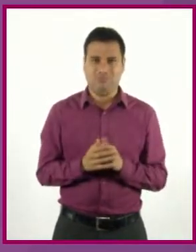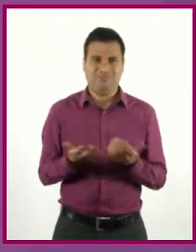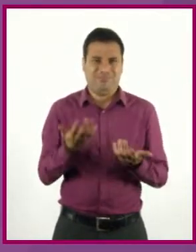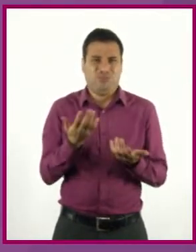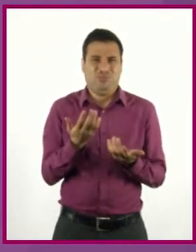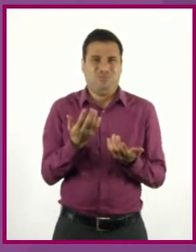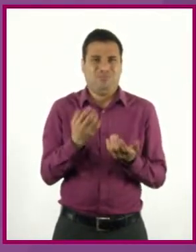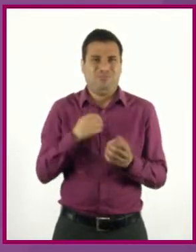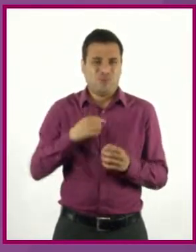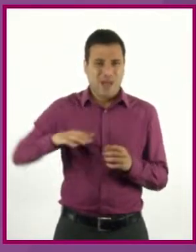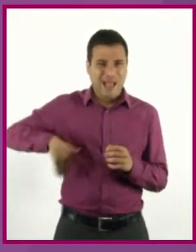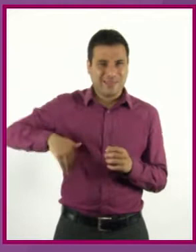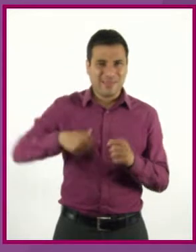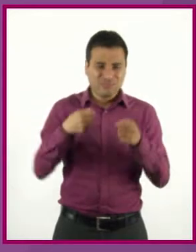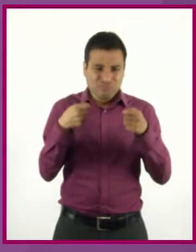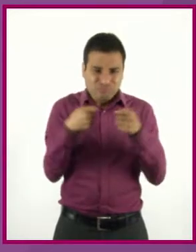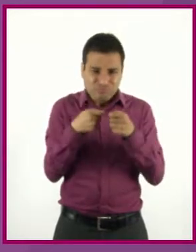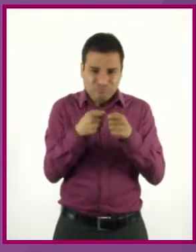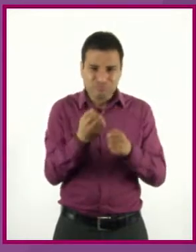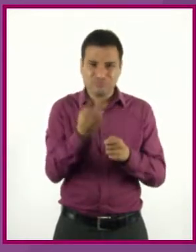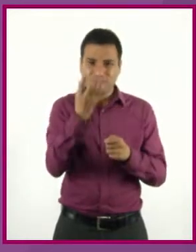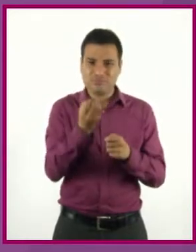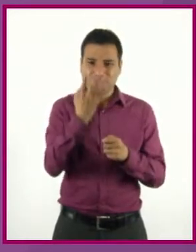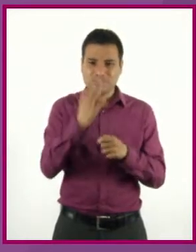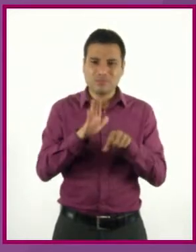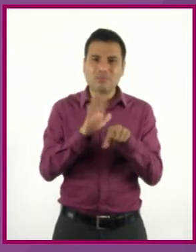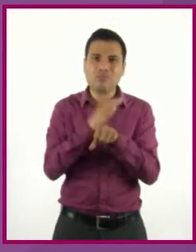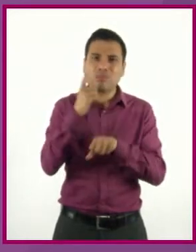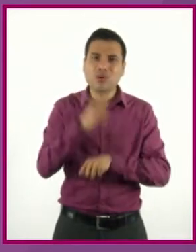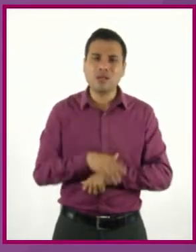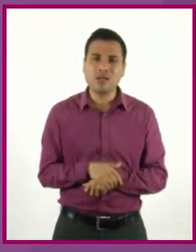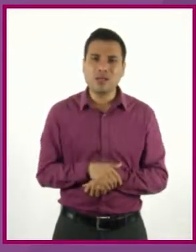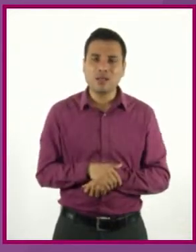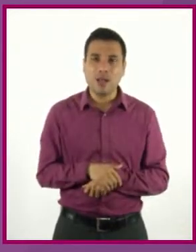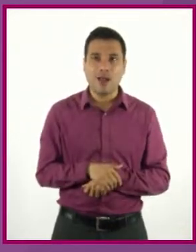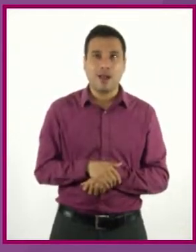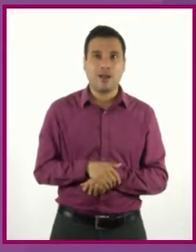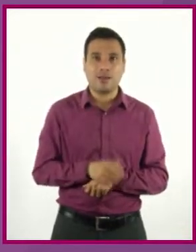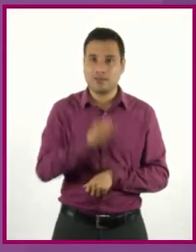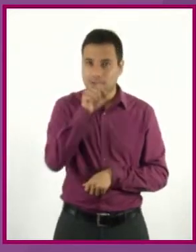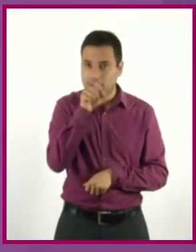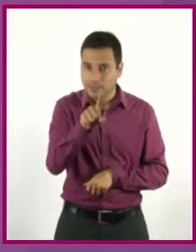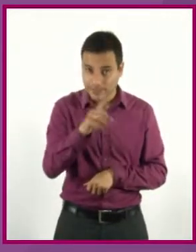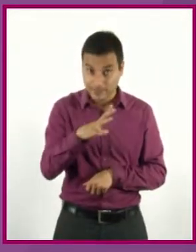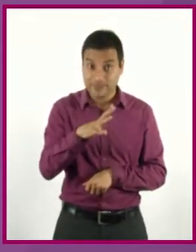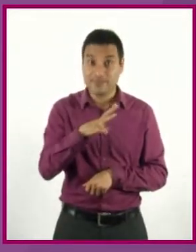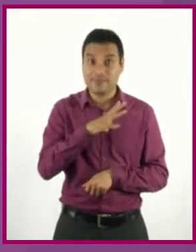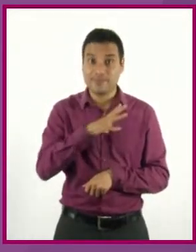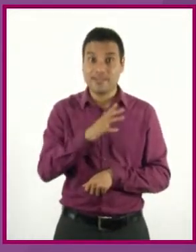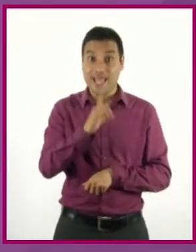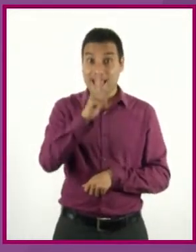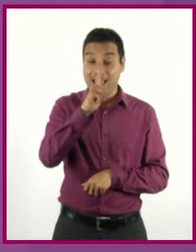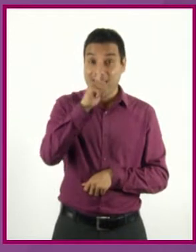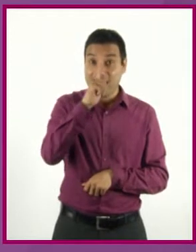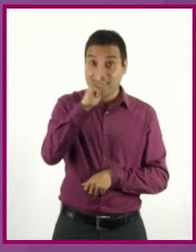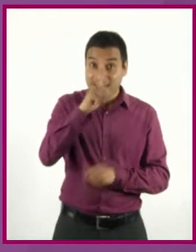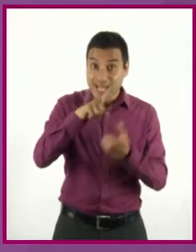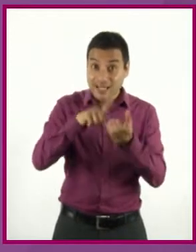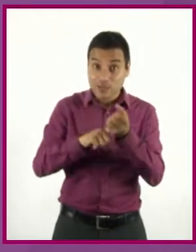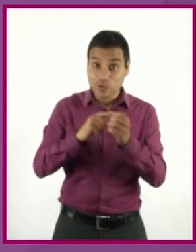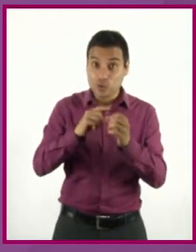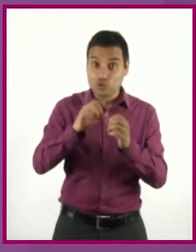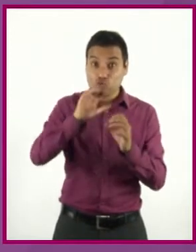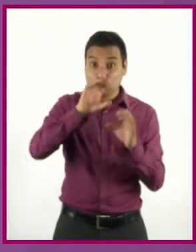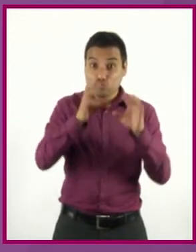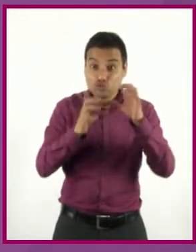las chispas. Entonces, ¿existirán también partículas de electricidad? Ah, por aquí